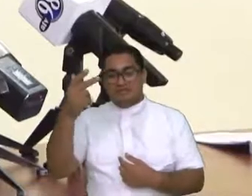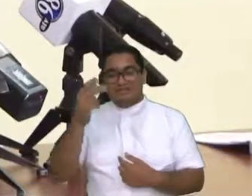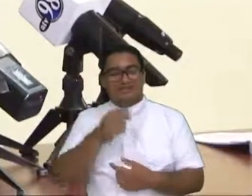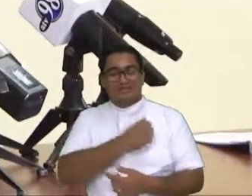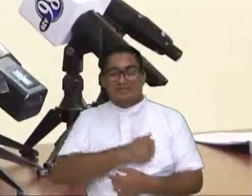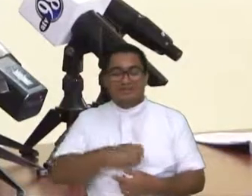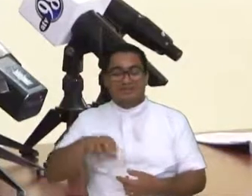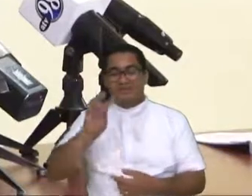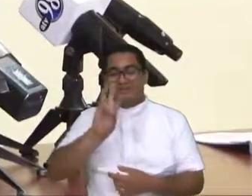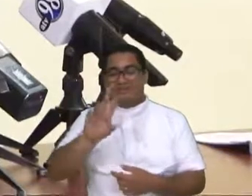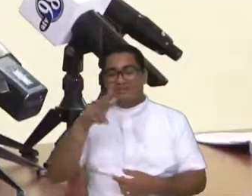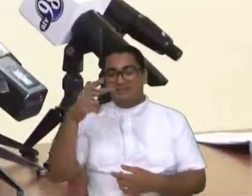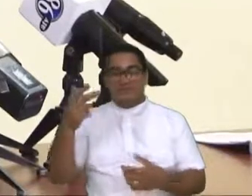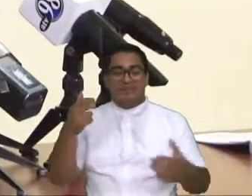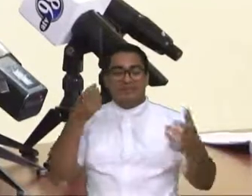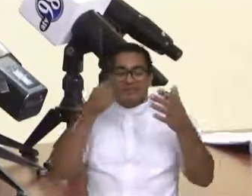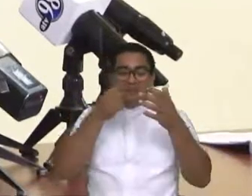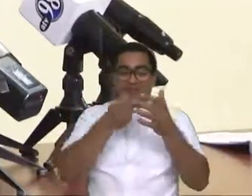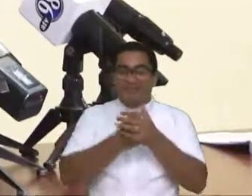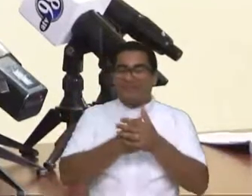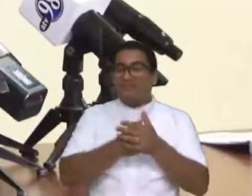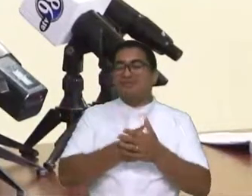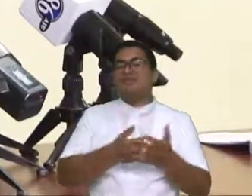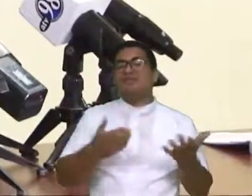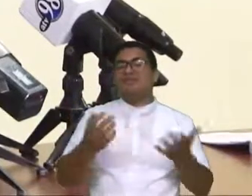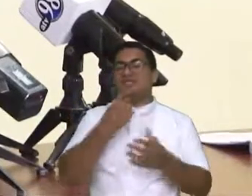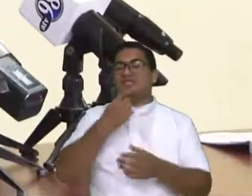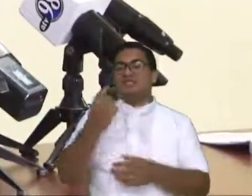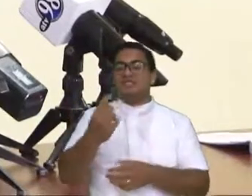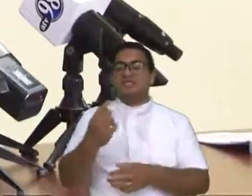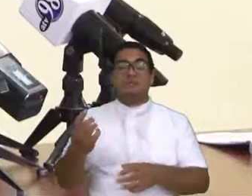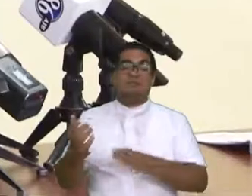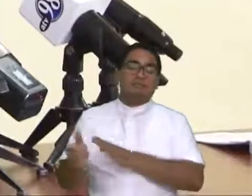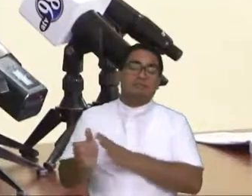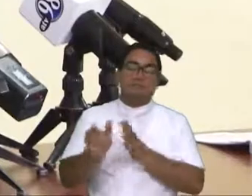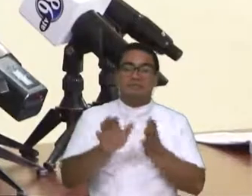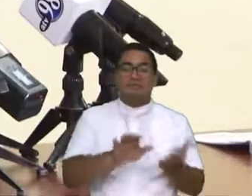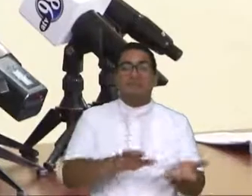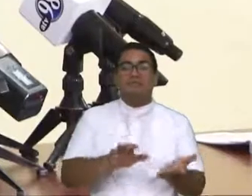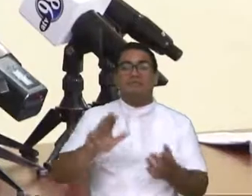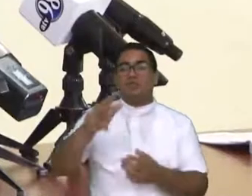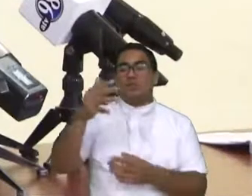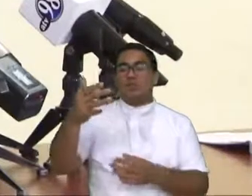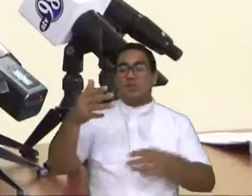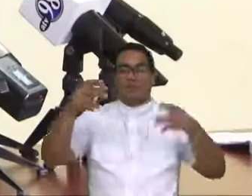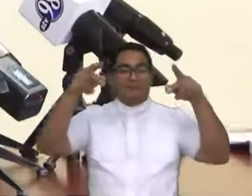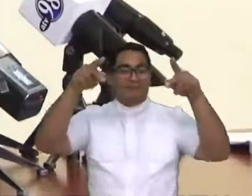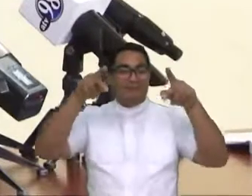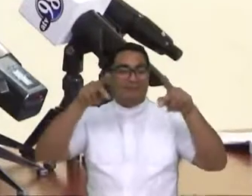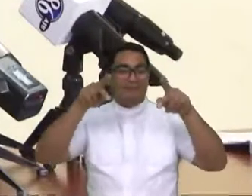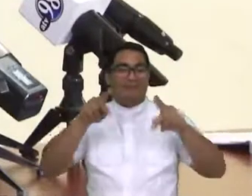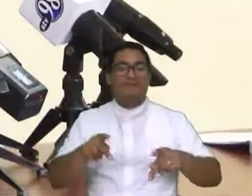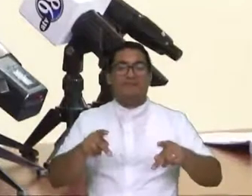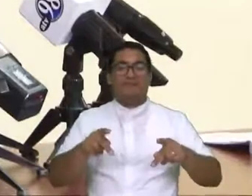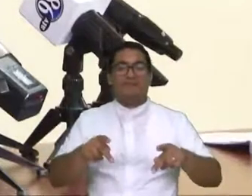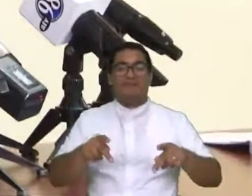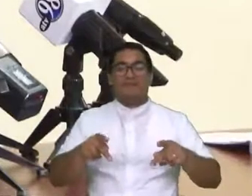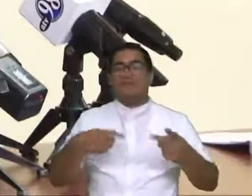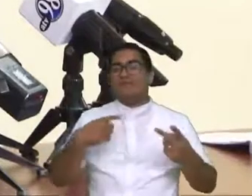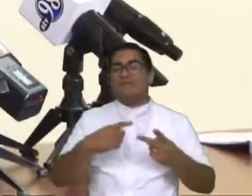32 colisiones. Las víctimas, 9 conductores,